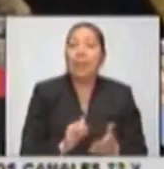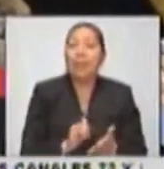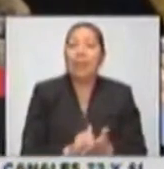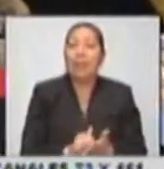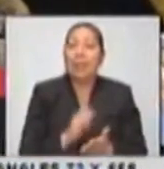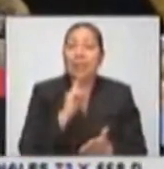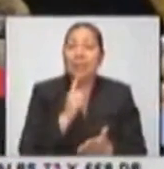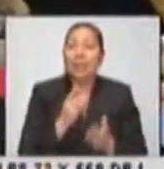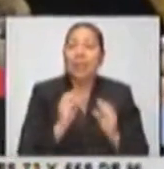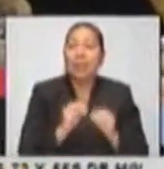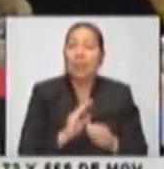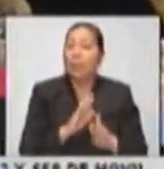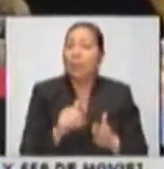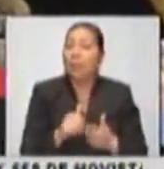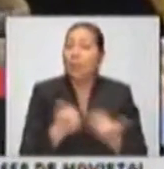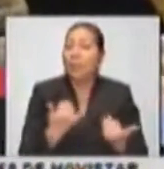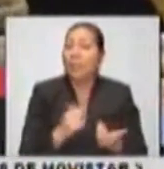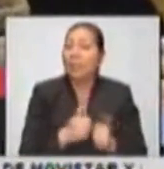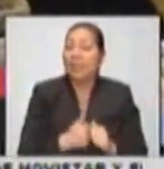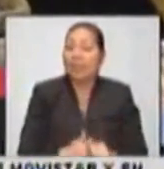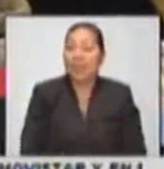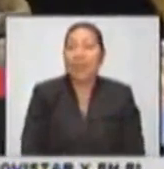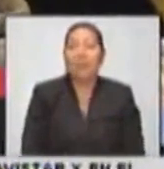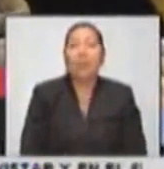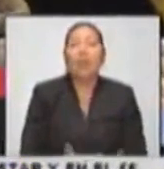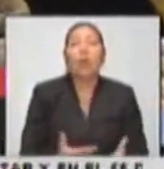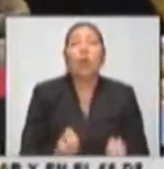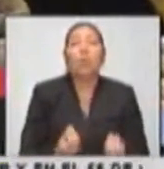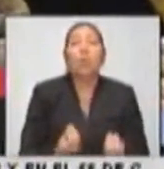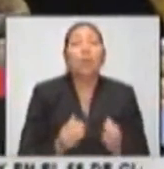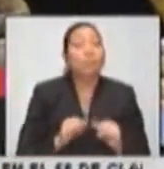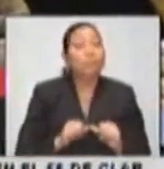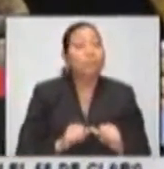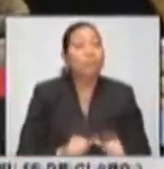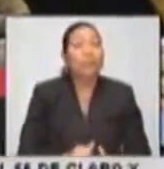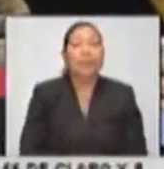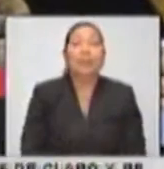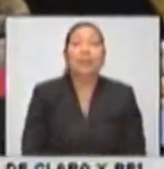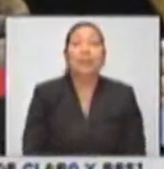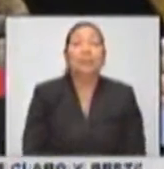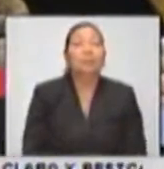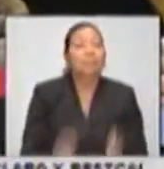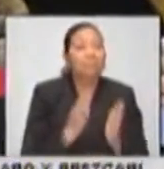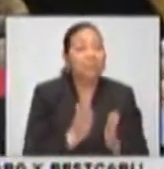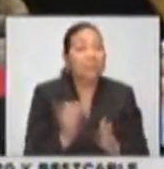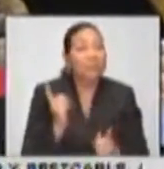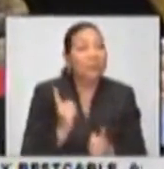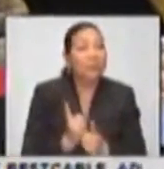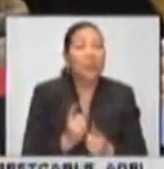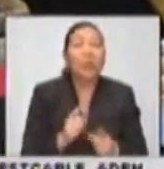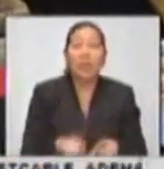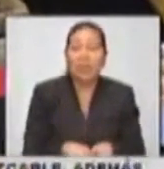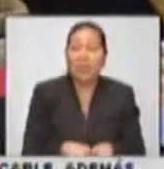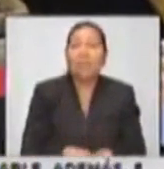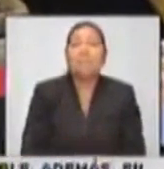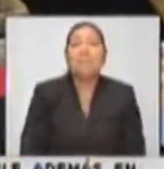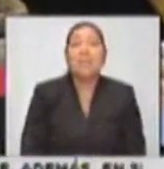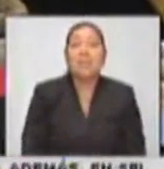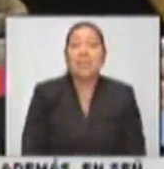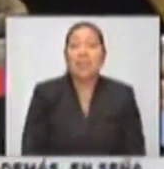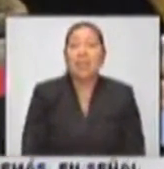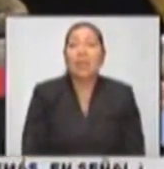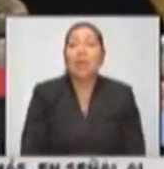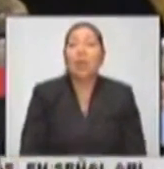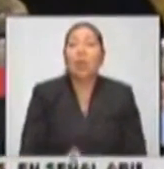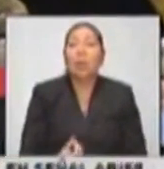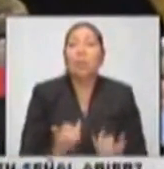que ha dado todos estos pasos. La cosa es cómo todo eso mantiene consistencia, esa coherencia hacia el largo plazo también, y